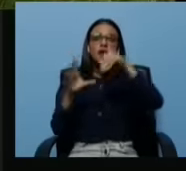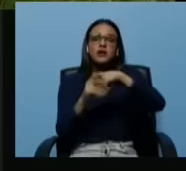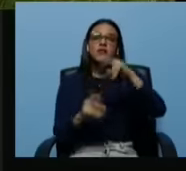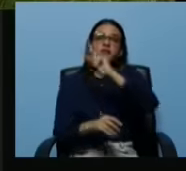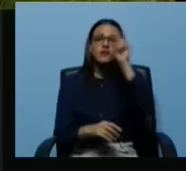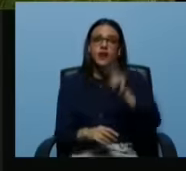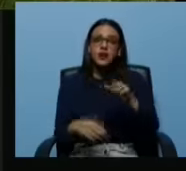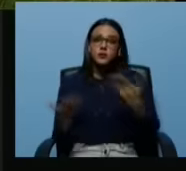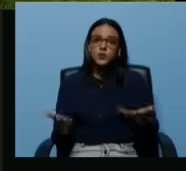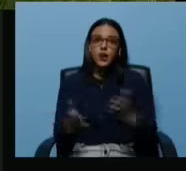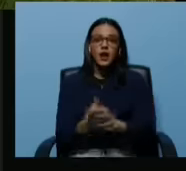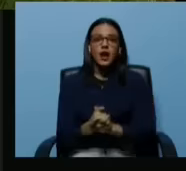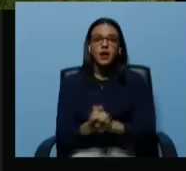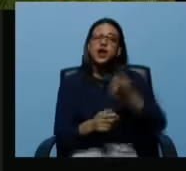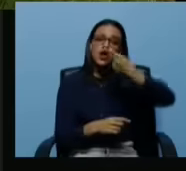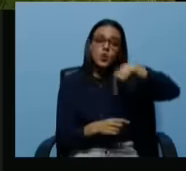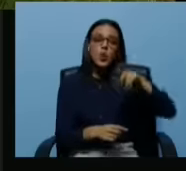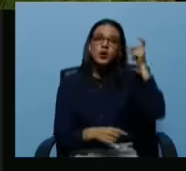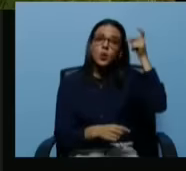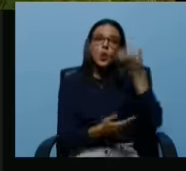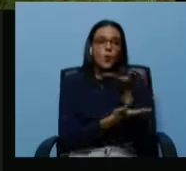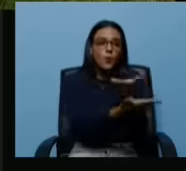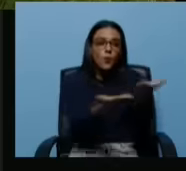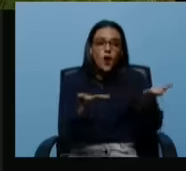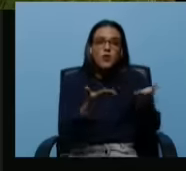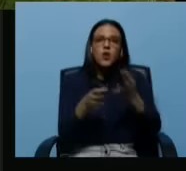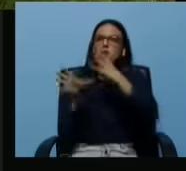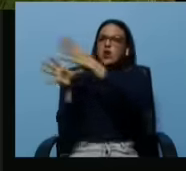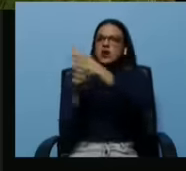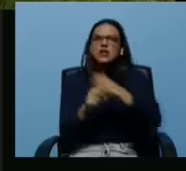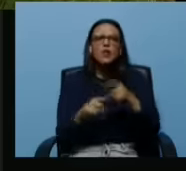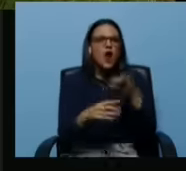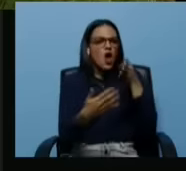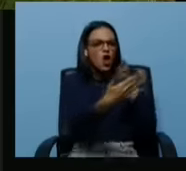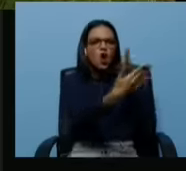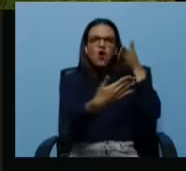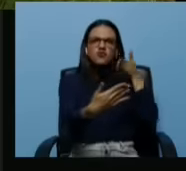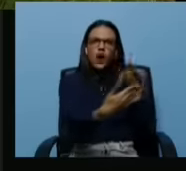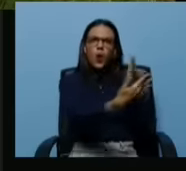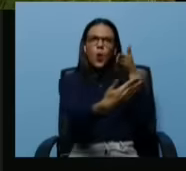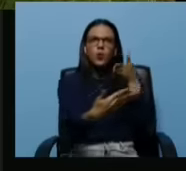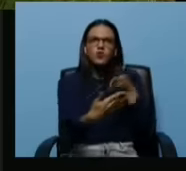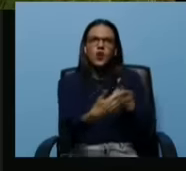Nuestro pueblo ha recibido un ataque